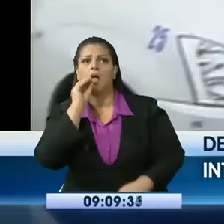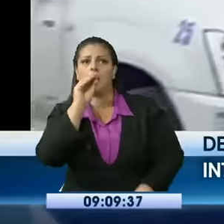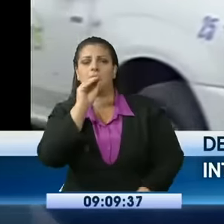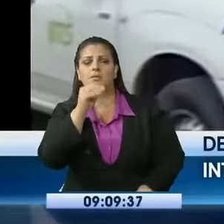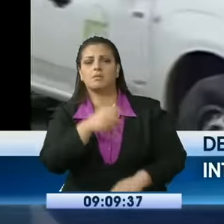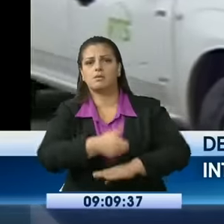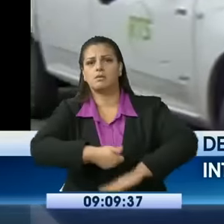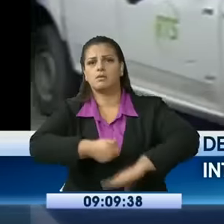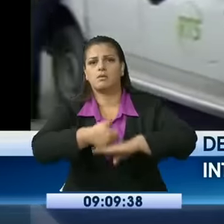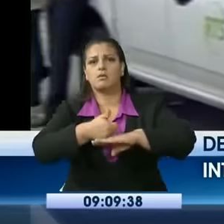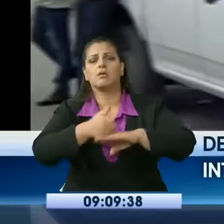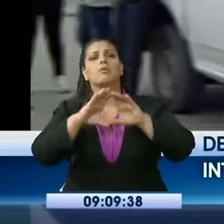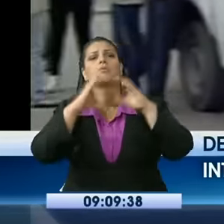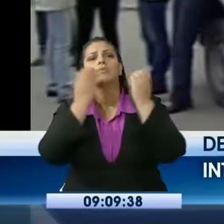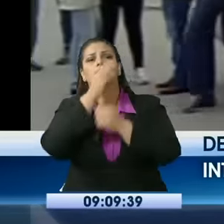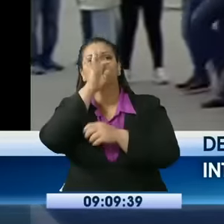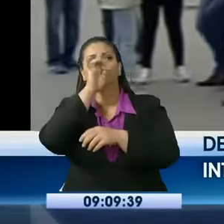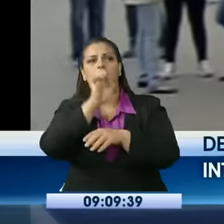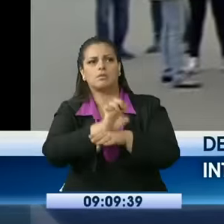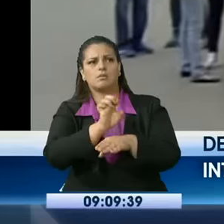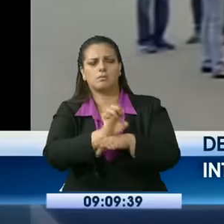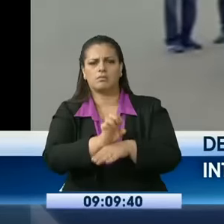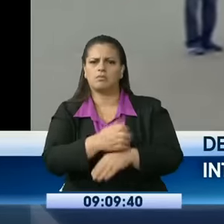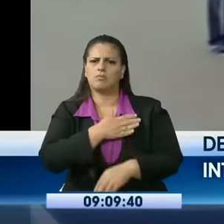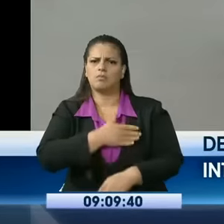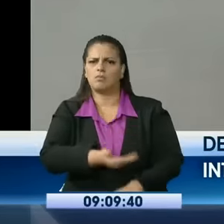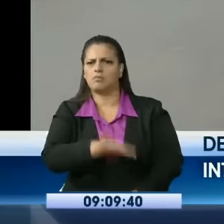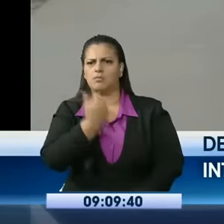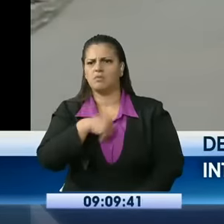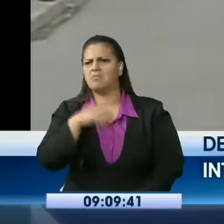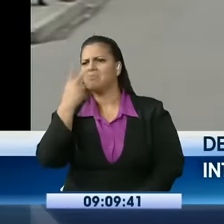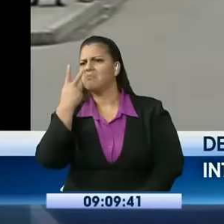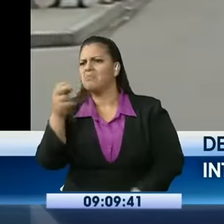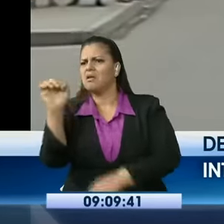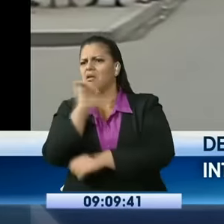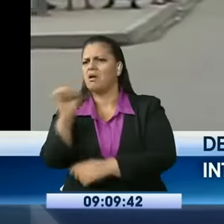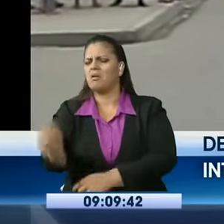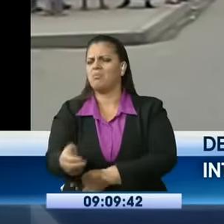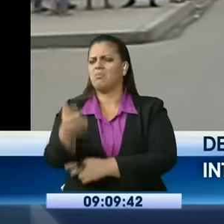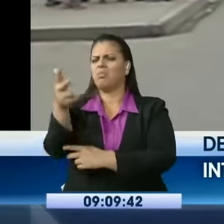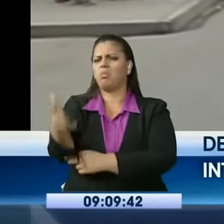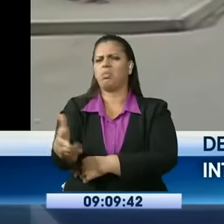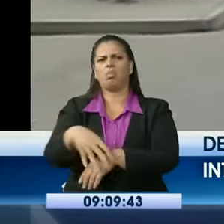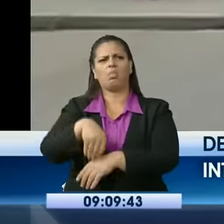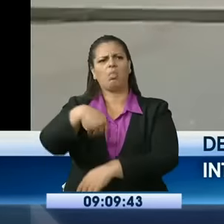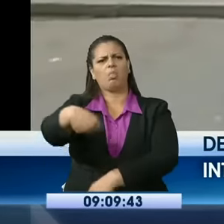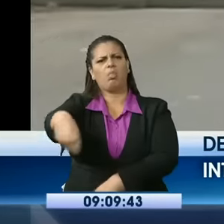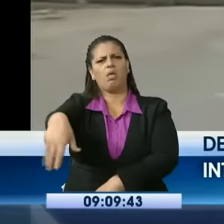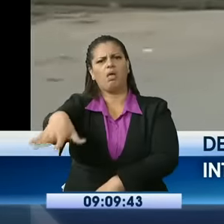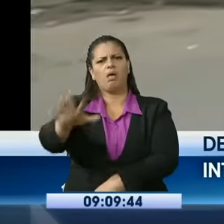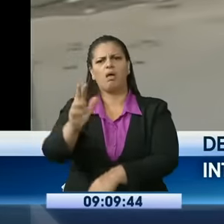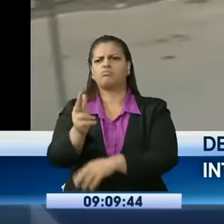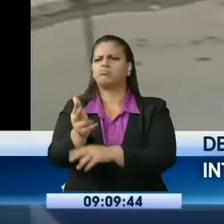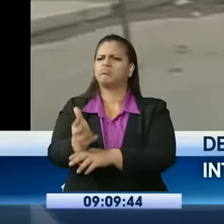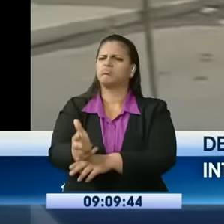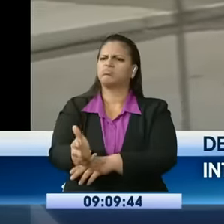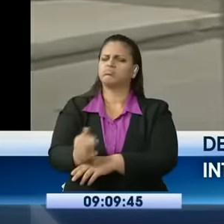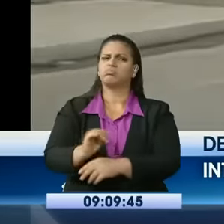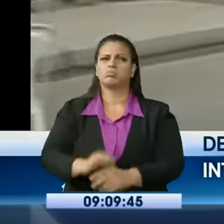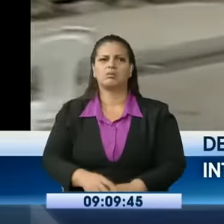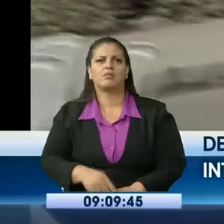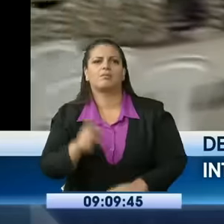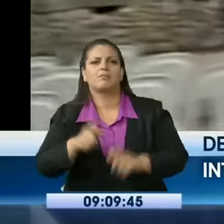y el estacionamiento. Aquí vienen y dejan carros abandonados, que eso también puede volverse un foco o guarida para delincuentes. También